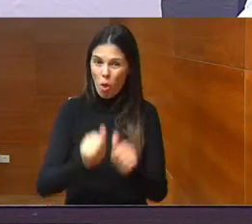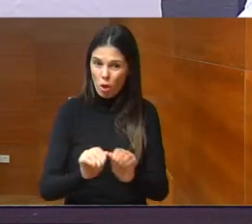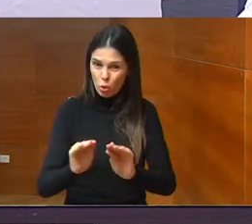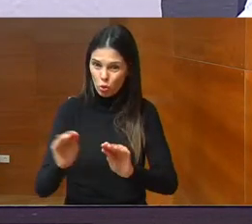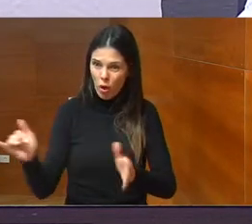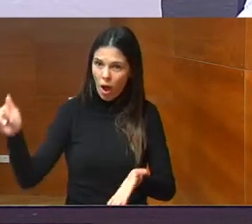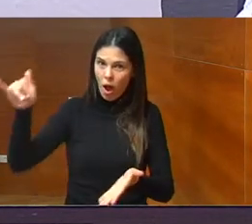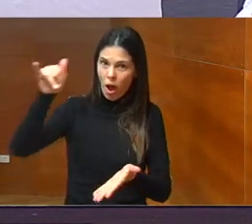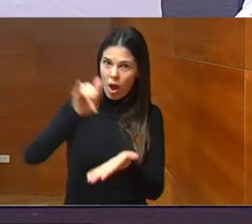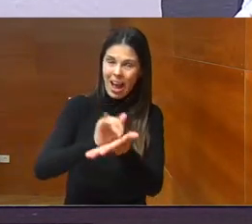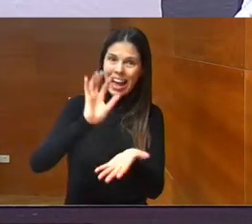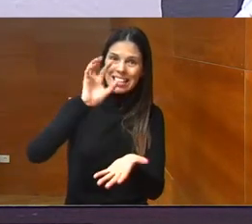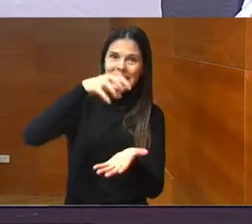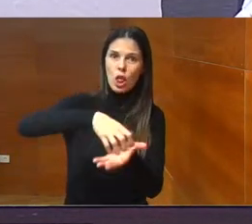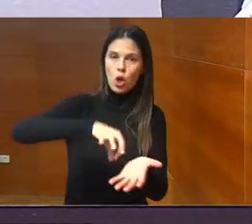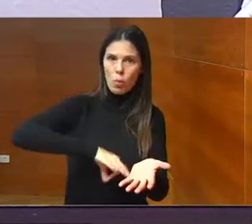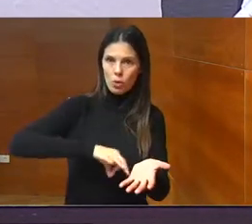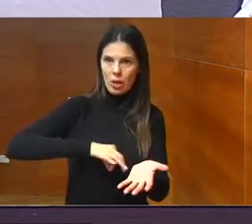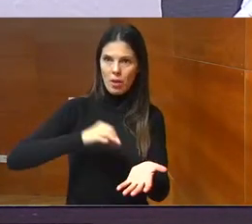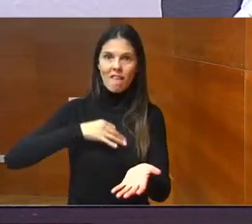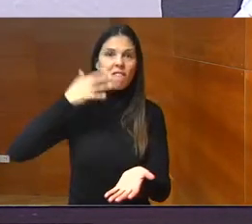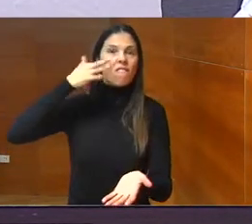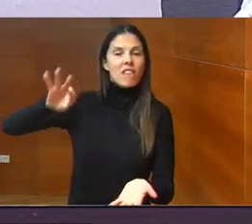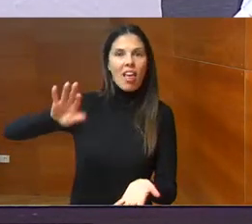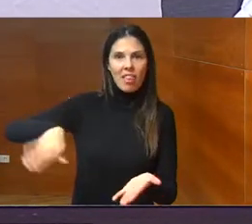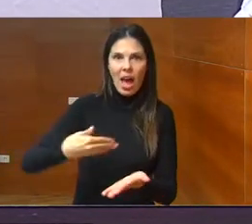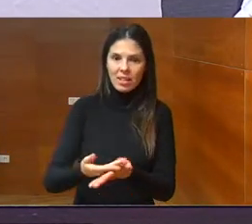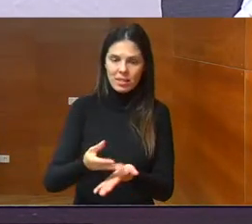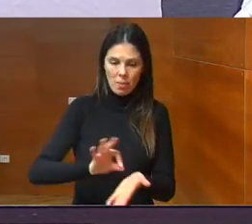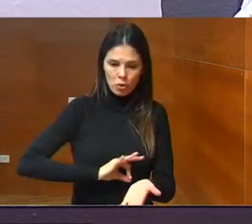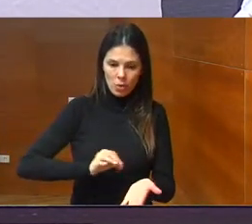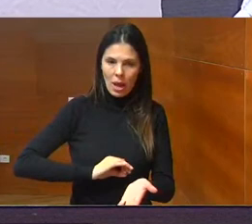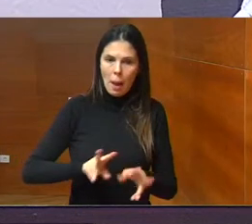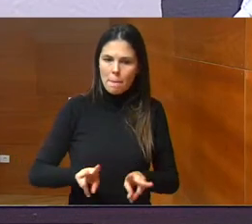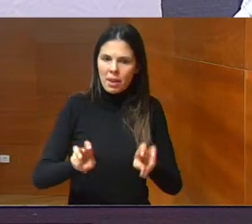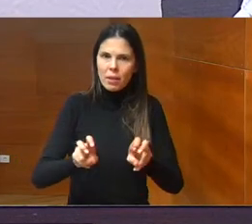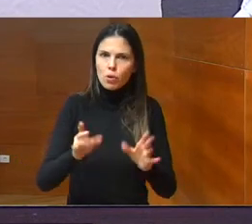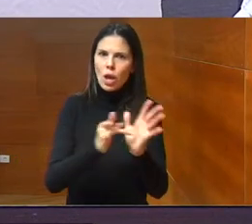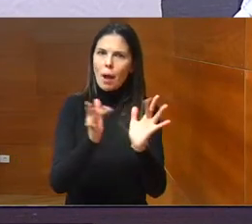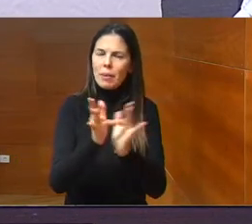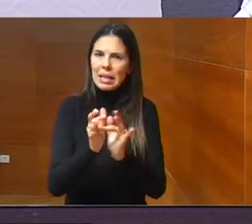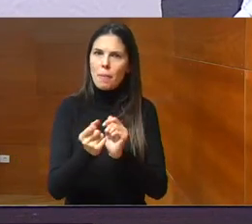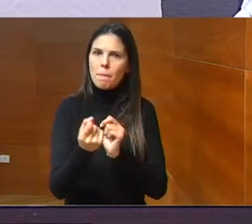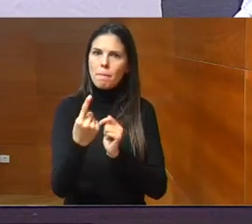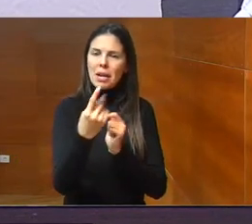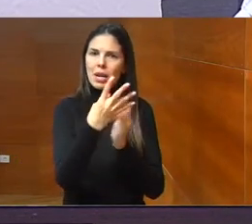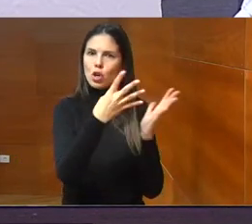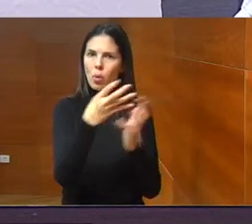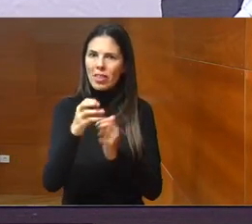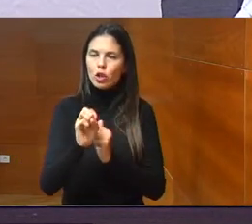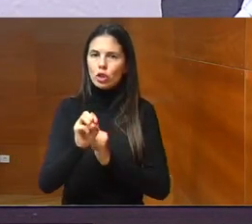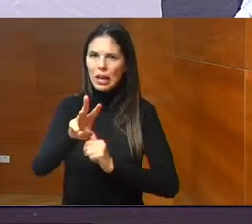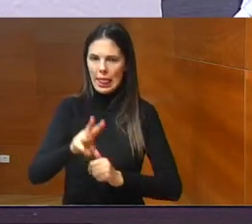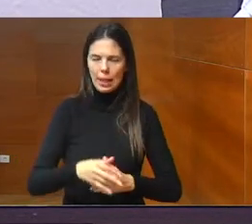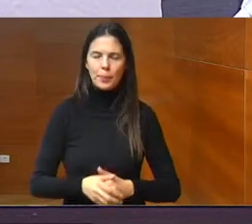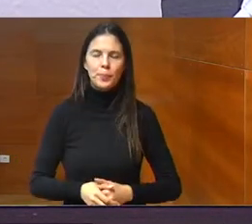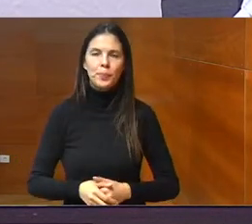pontevedra desde Francia a principios de abril de 1913